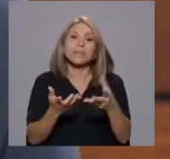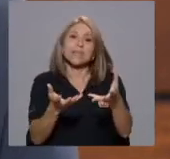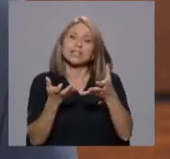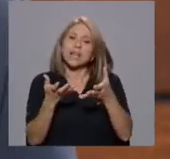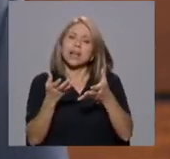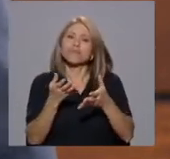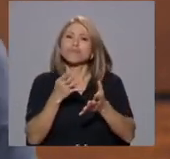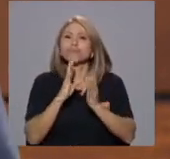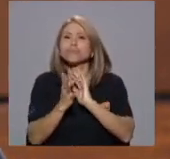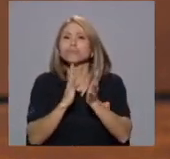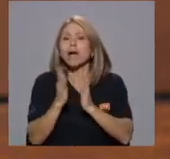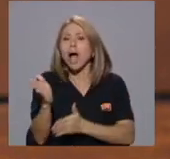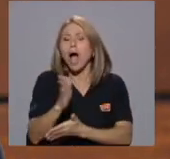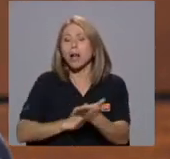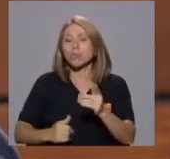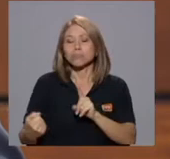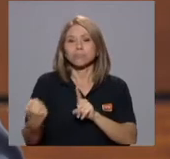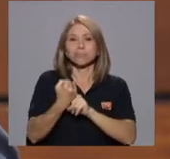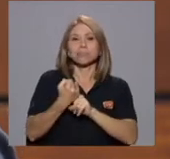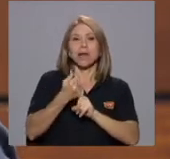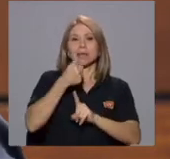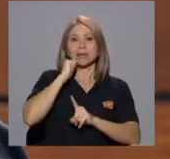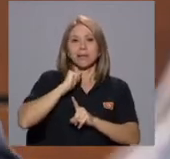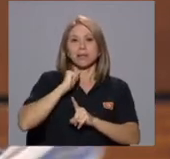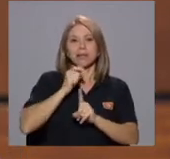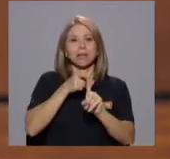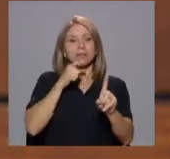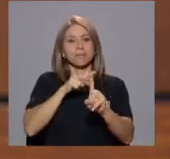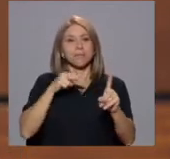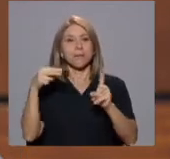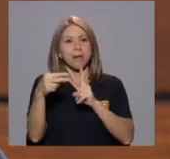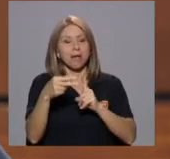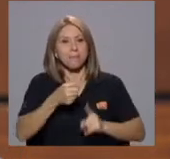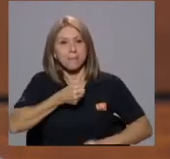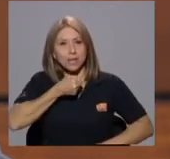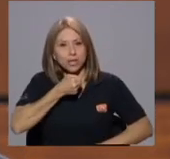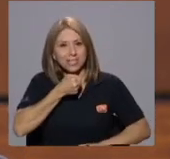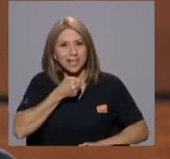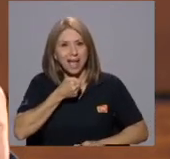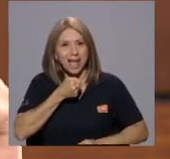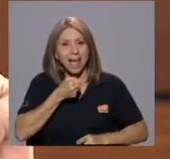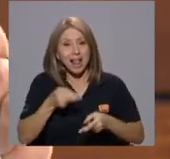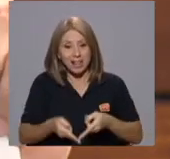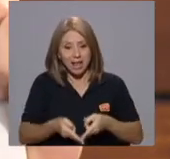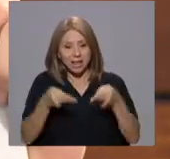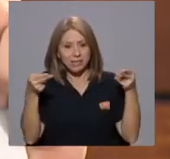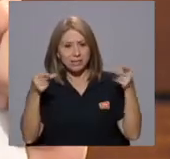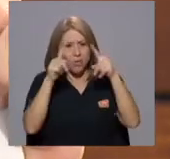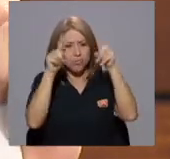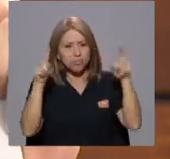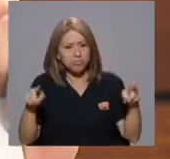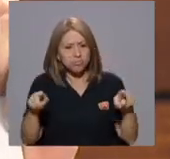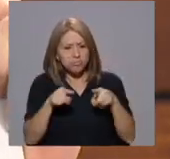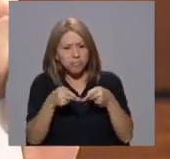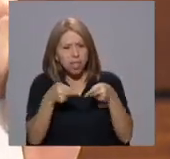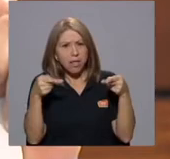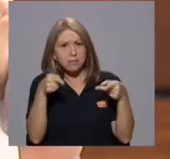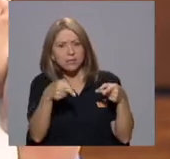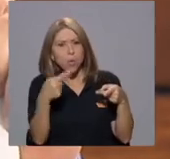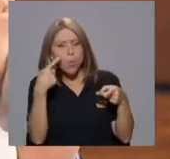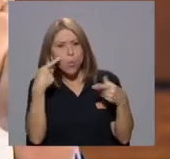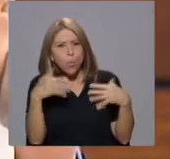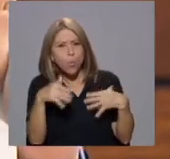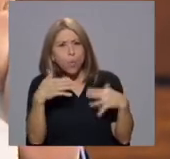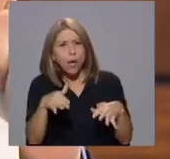sobre algo que me impactó el día de ayer y sobre todo desde la perspectiva periodística, la portada del periódico La Nación. Verdaderamente hay temas que en ocasiones